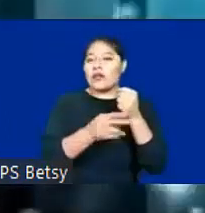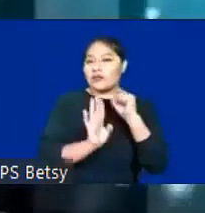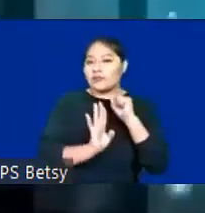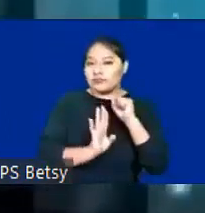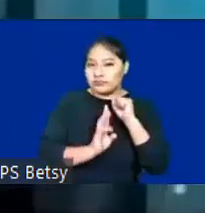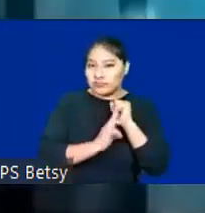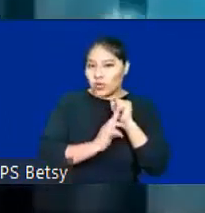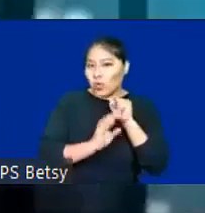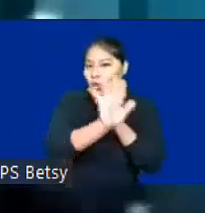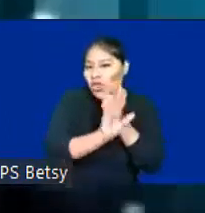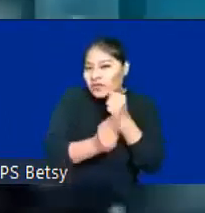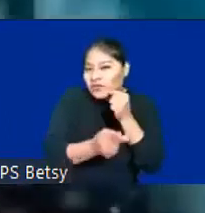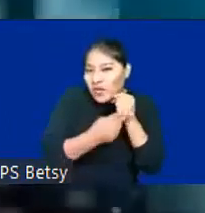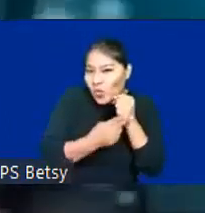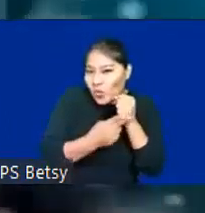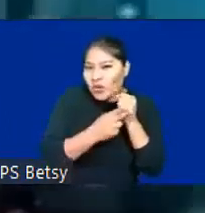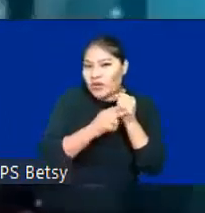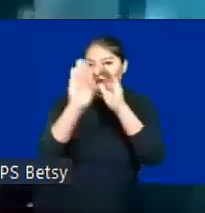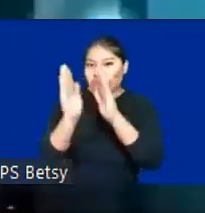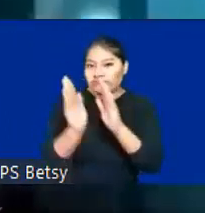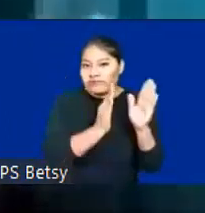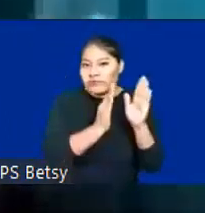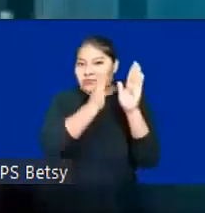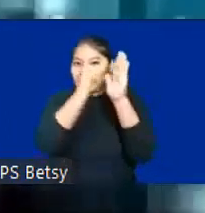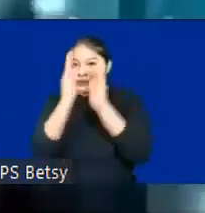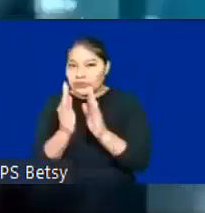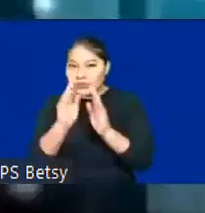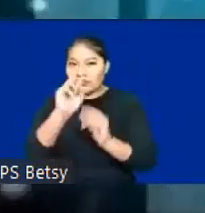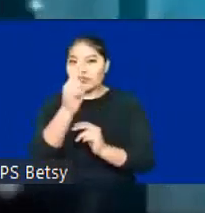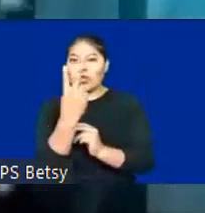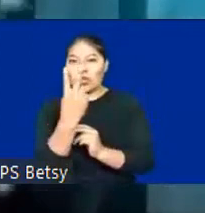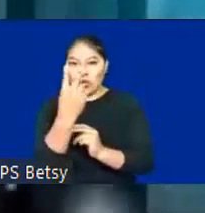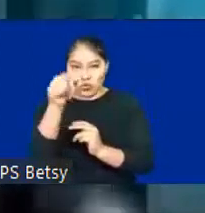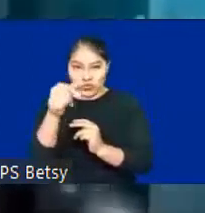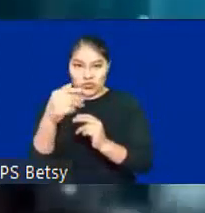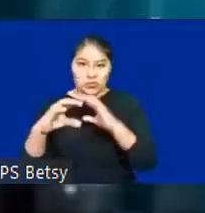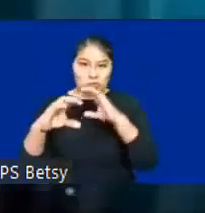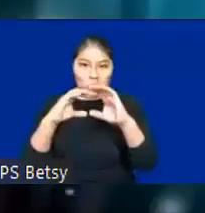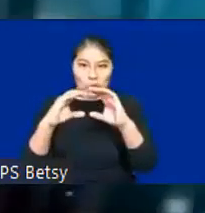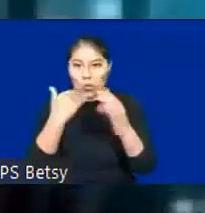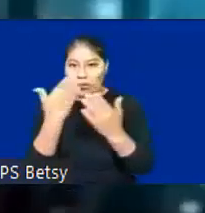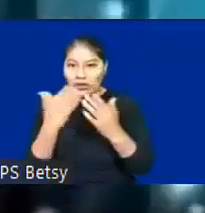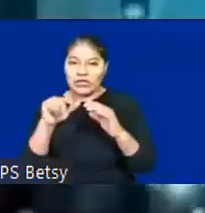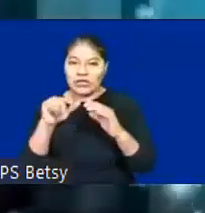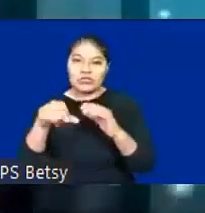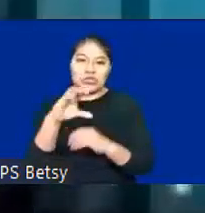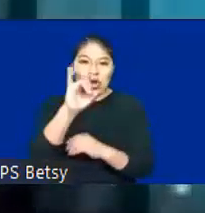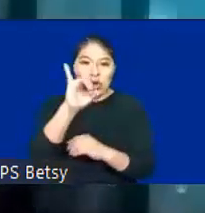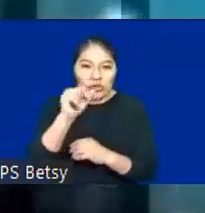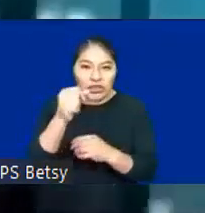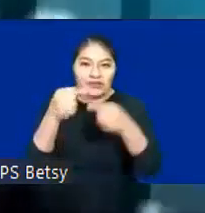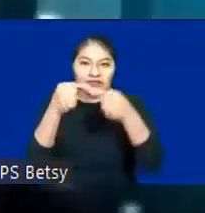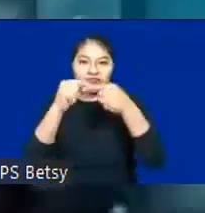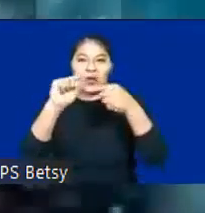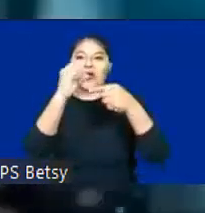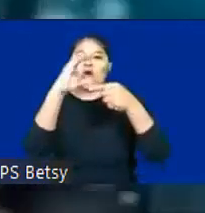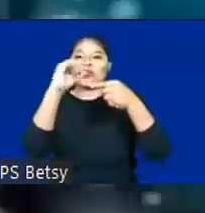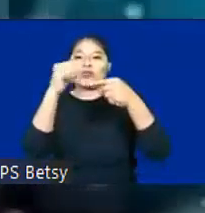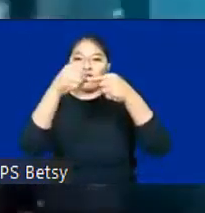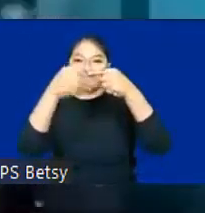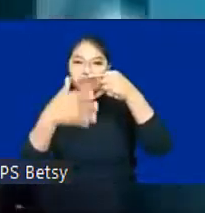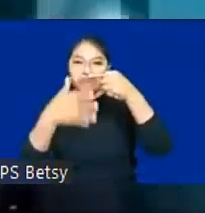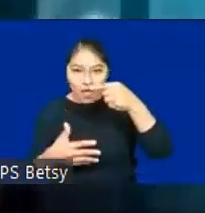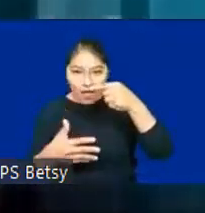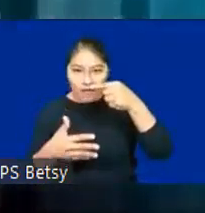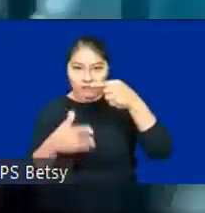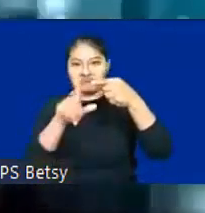luego hay una capa que es la capa de comunicaciones, ahí está contemplada, por ejemplo, los servicios de transmisión de datos, el servicio de internet, una